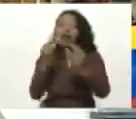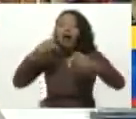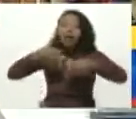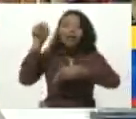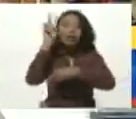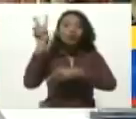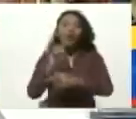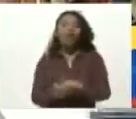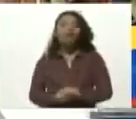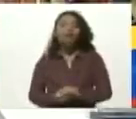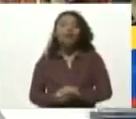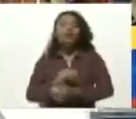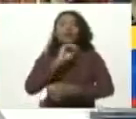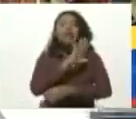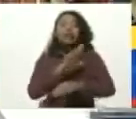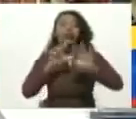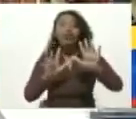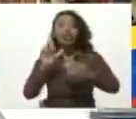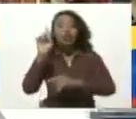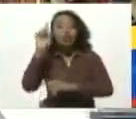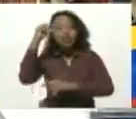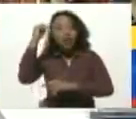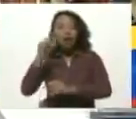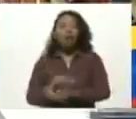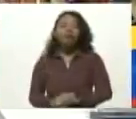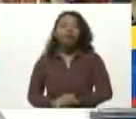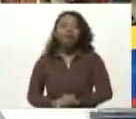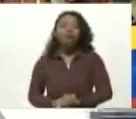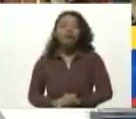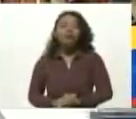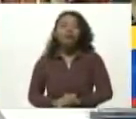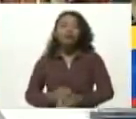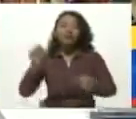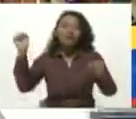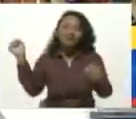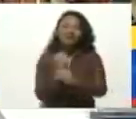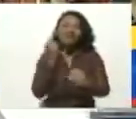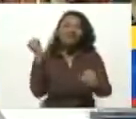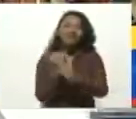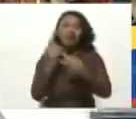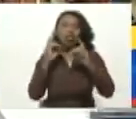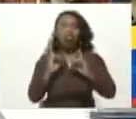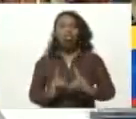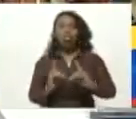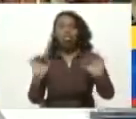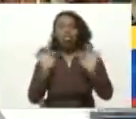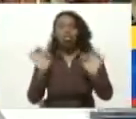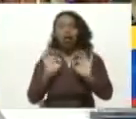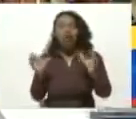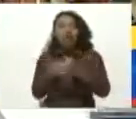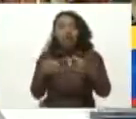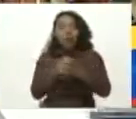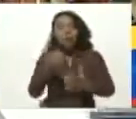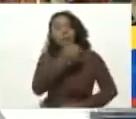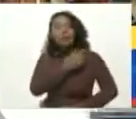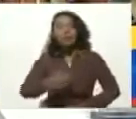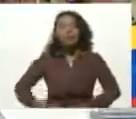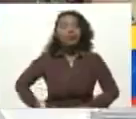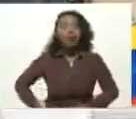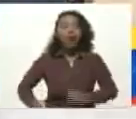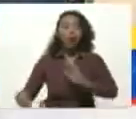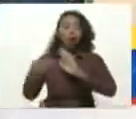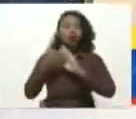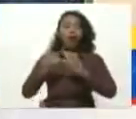venezolana. 581 días trabajando sin descanso esta comisión presidencial contra